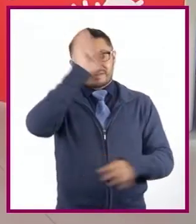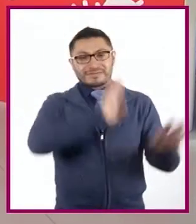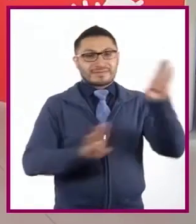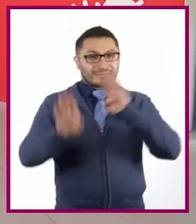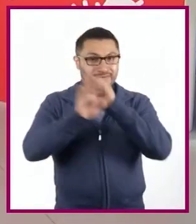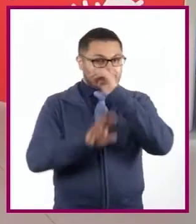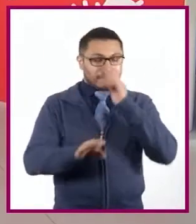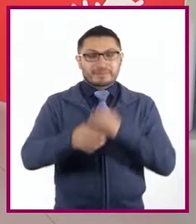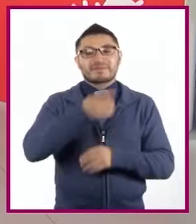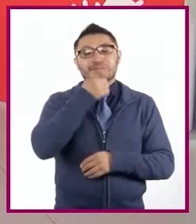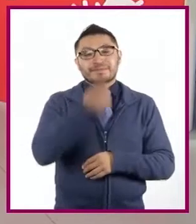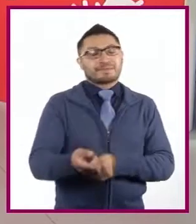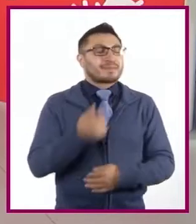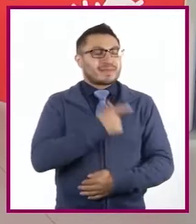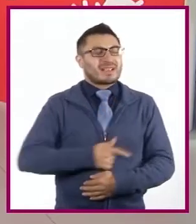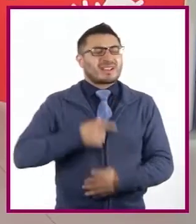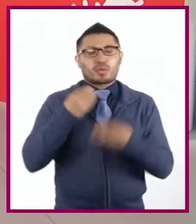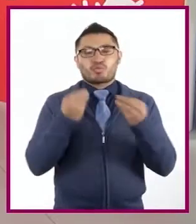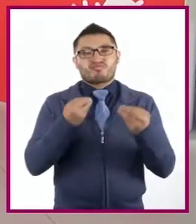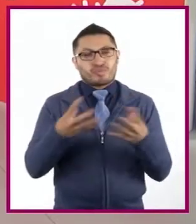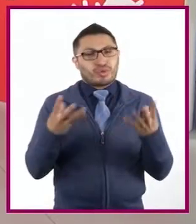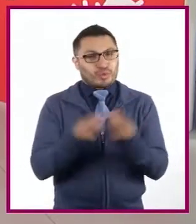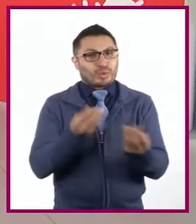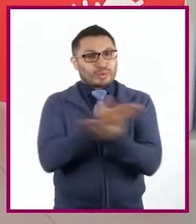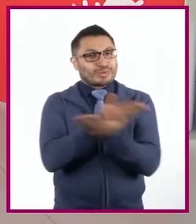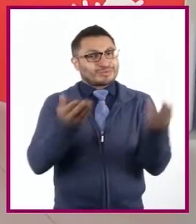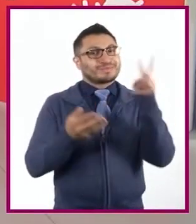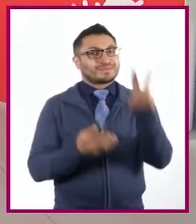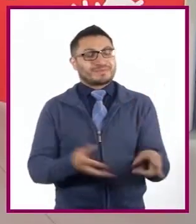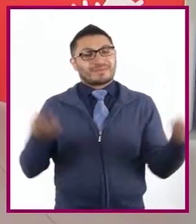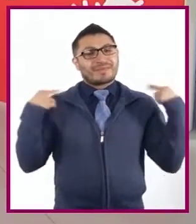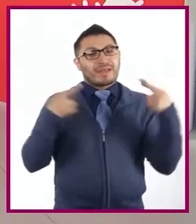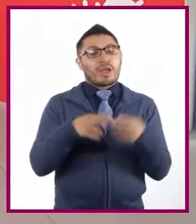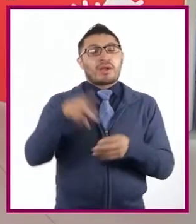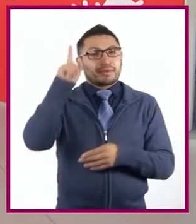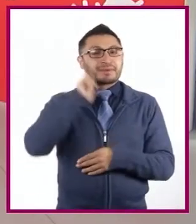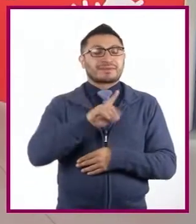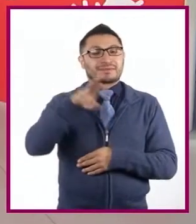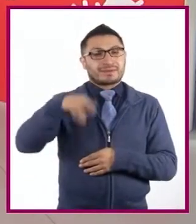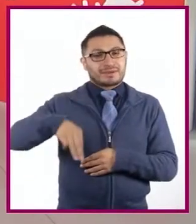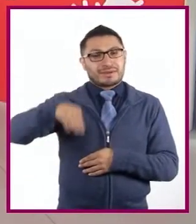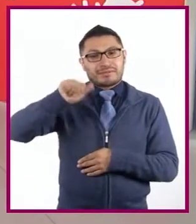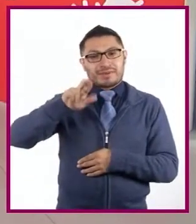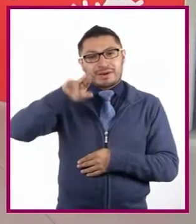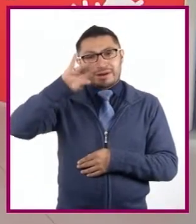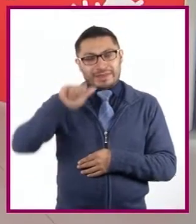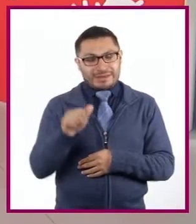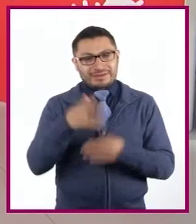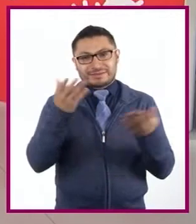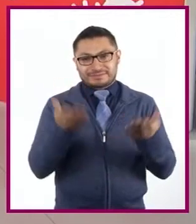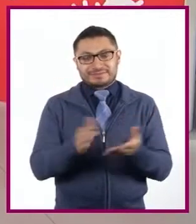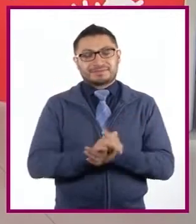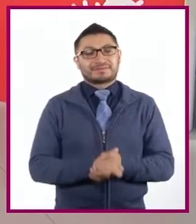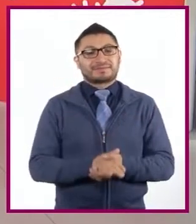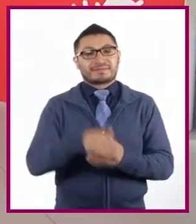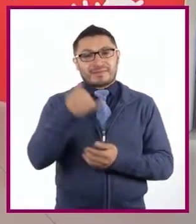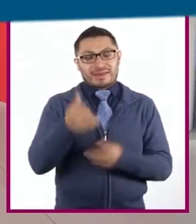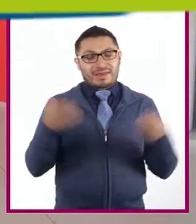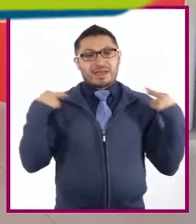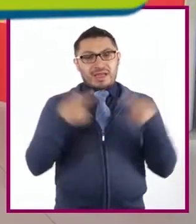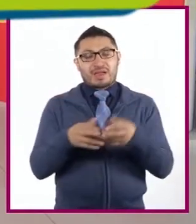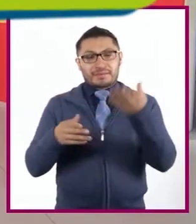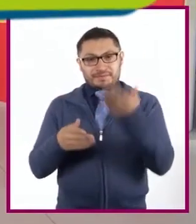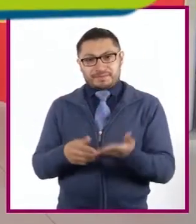Y les decimos que estamos muy contentos de estar con ustedes. La maestra María de los Ángeles Monroy Gómez Franco y el